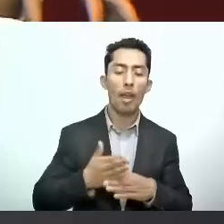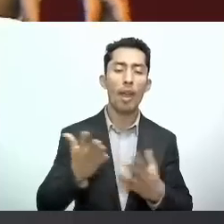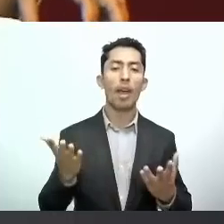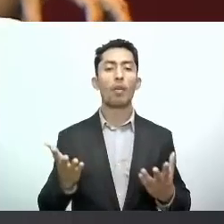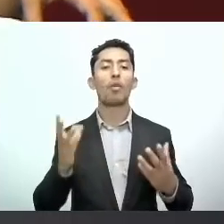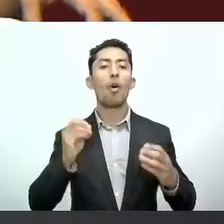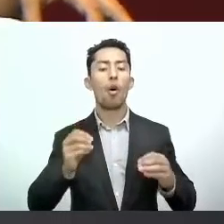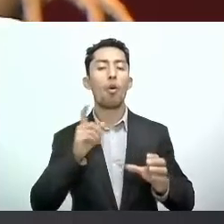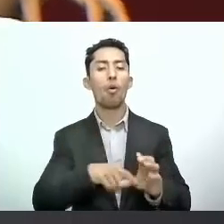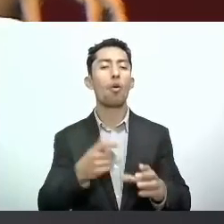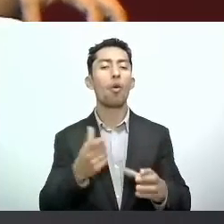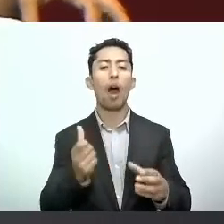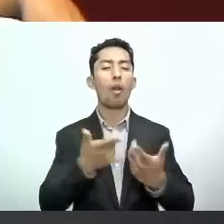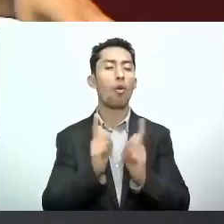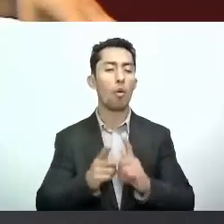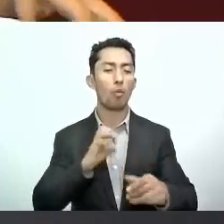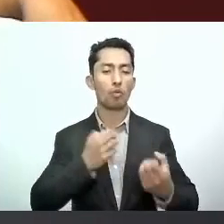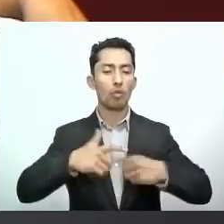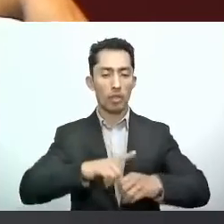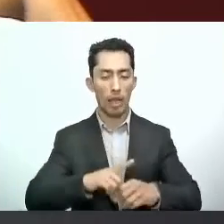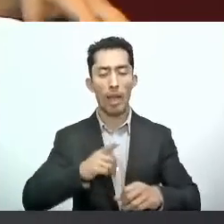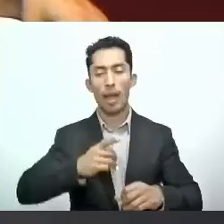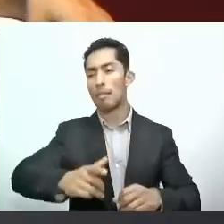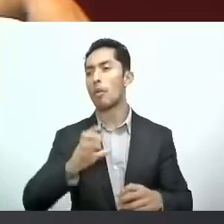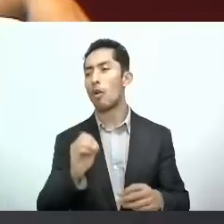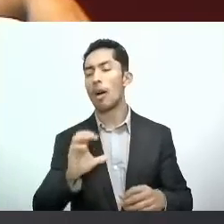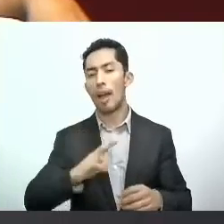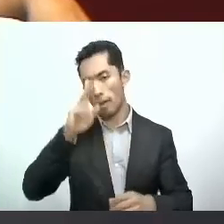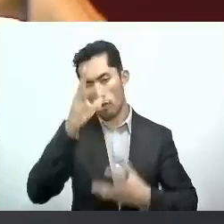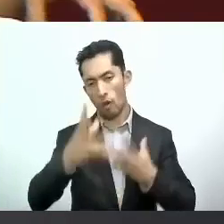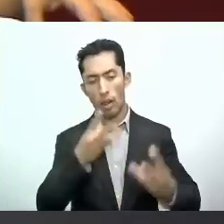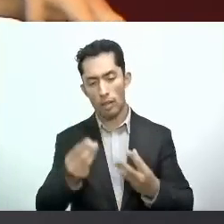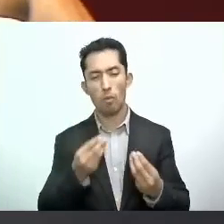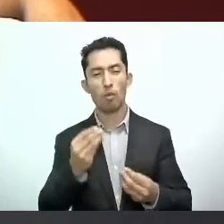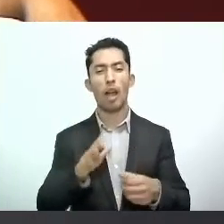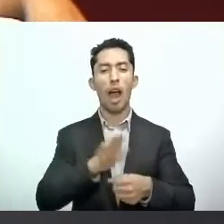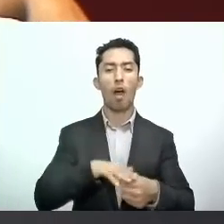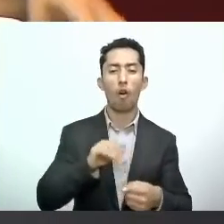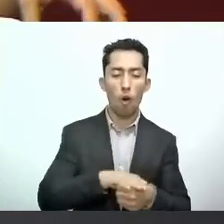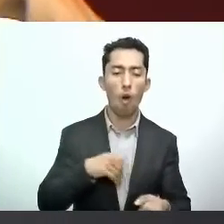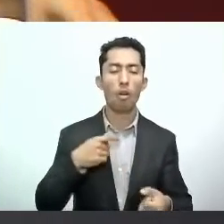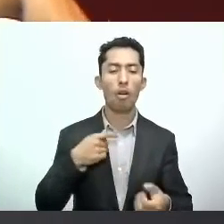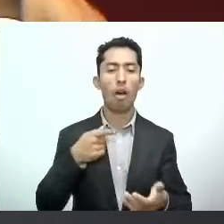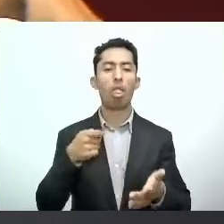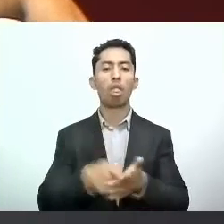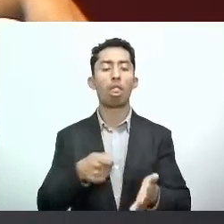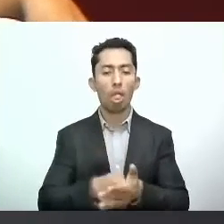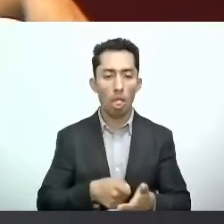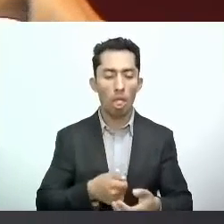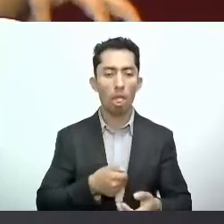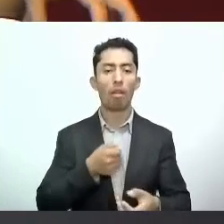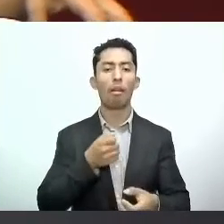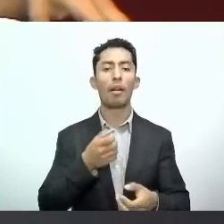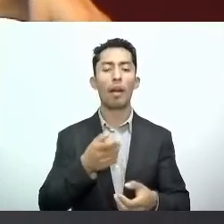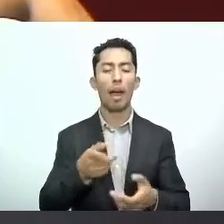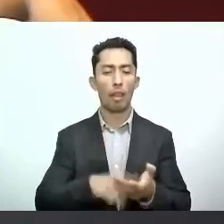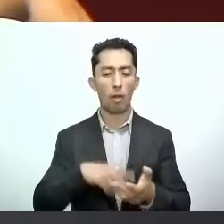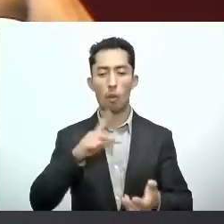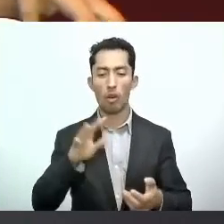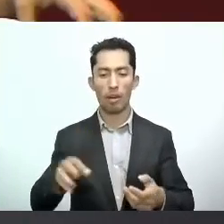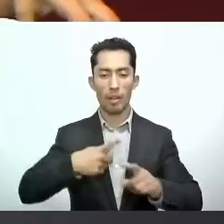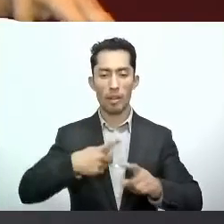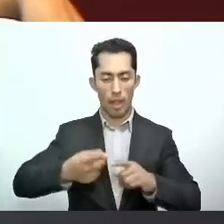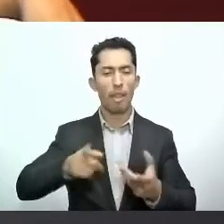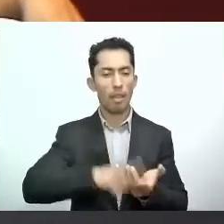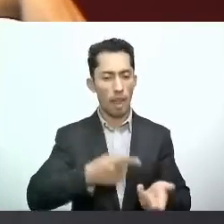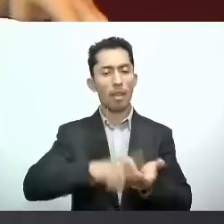grupo, sí mucha violencia, acoso, hostigamiento dentro de los poderes judiciales que no